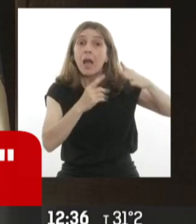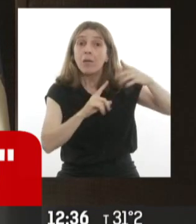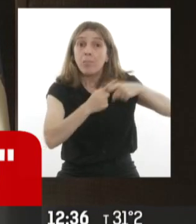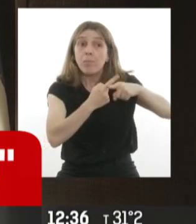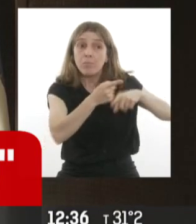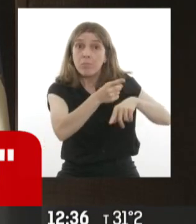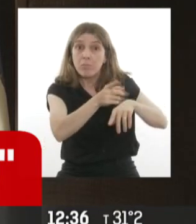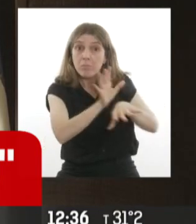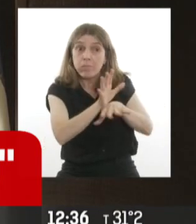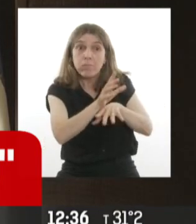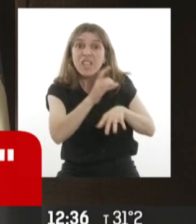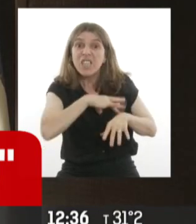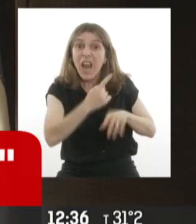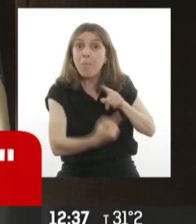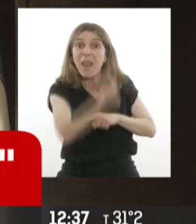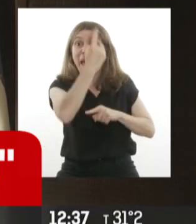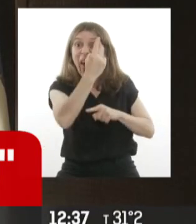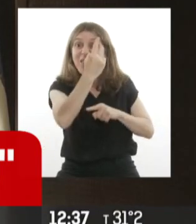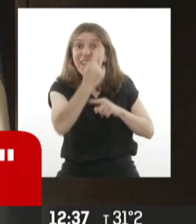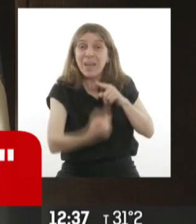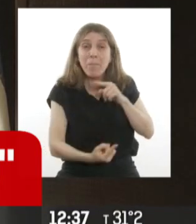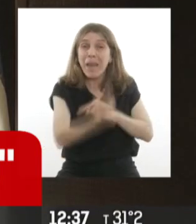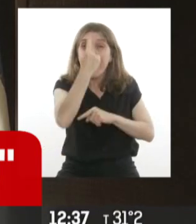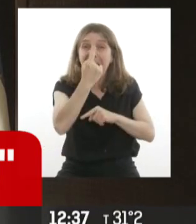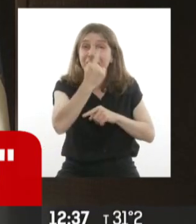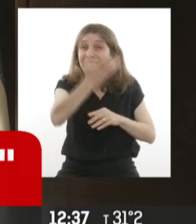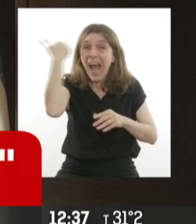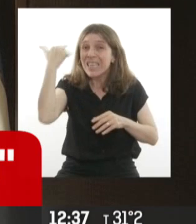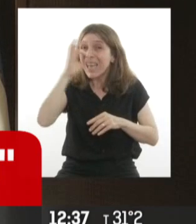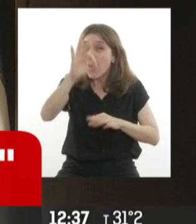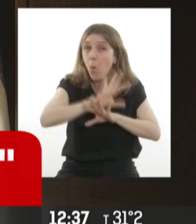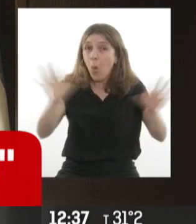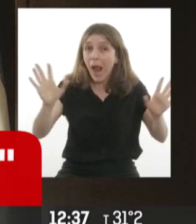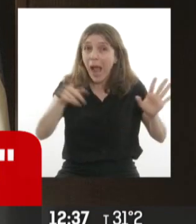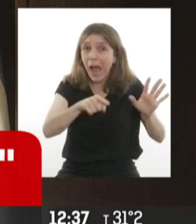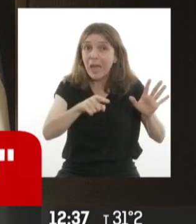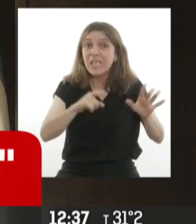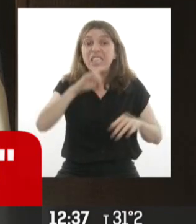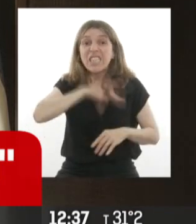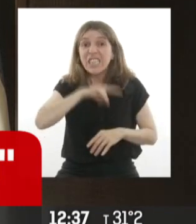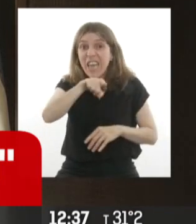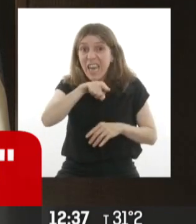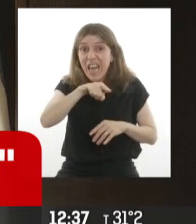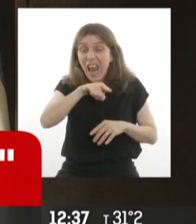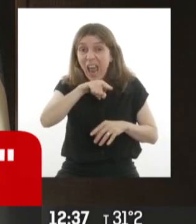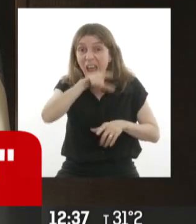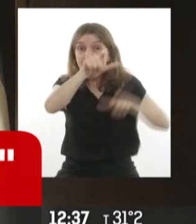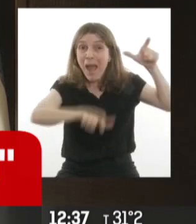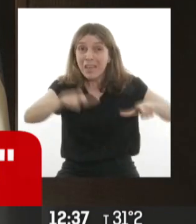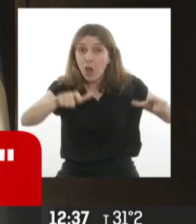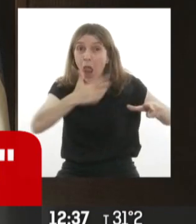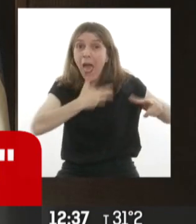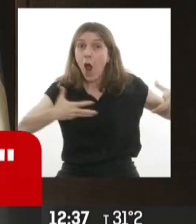momento único en su historia, único e irrepetible. Chile está a punto de construir